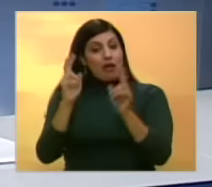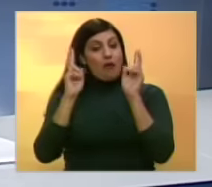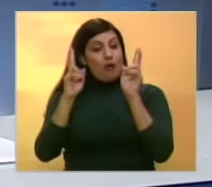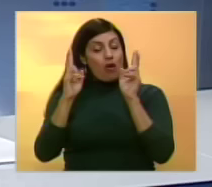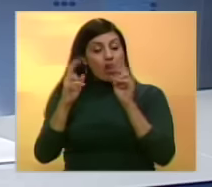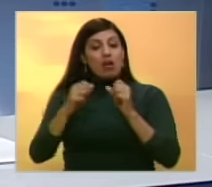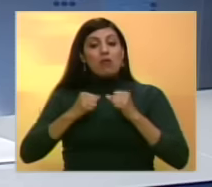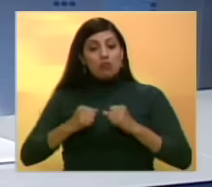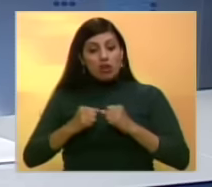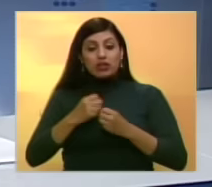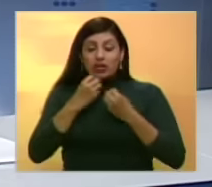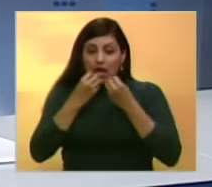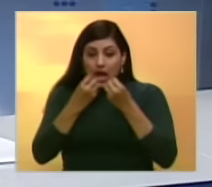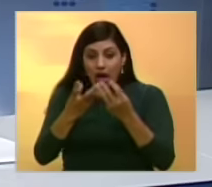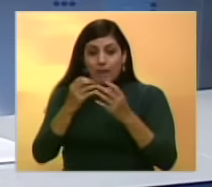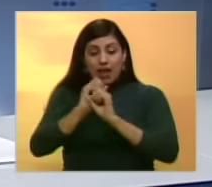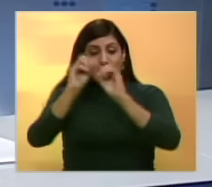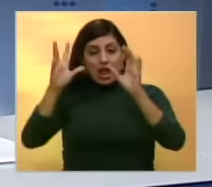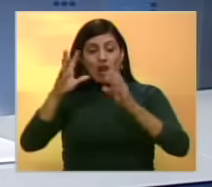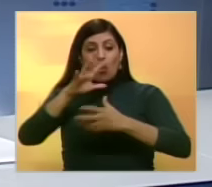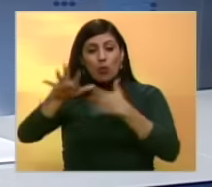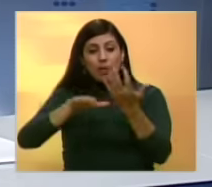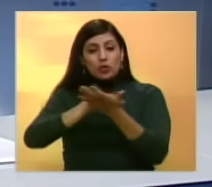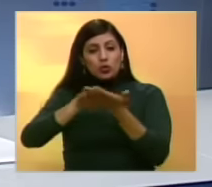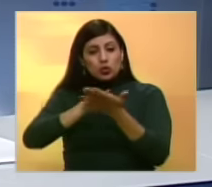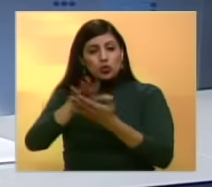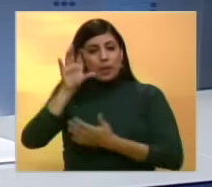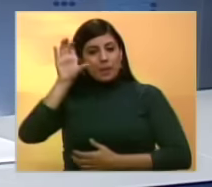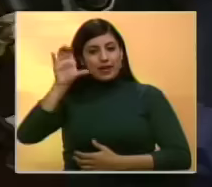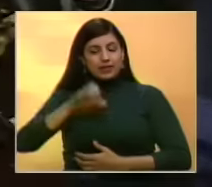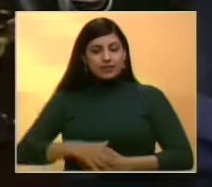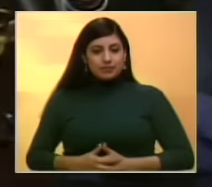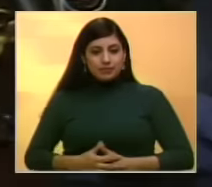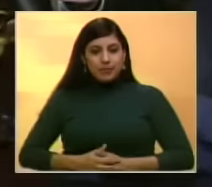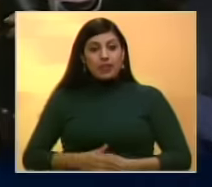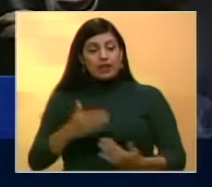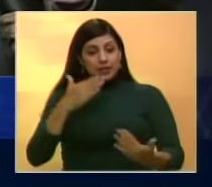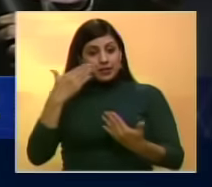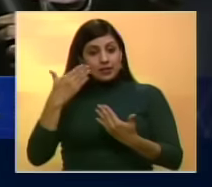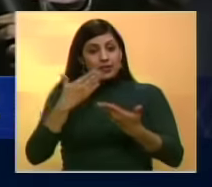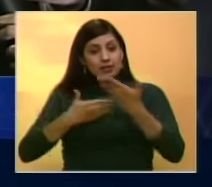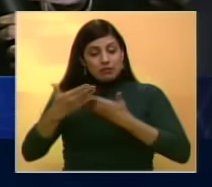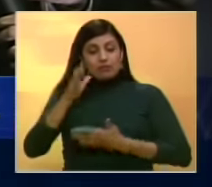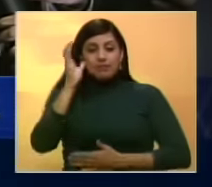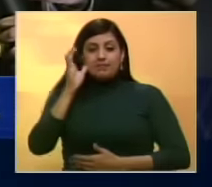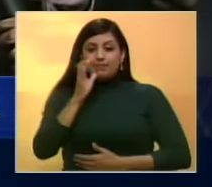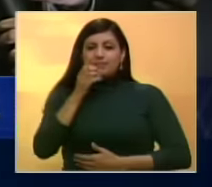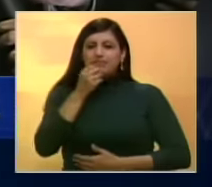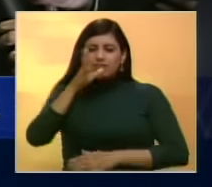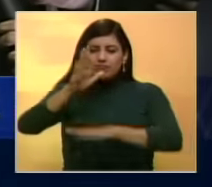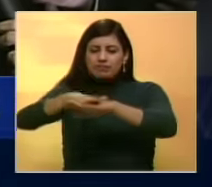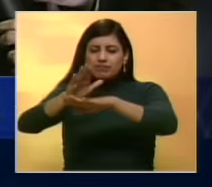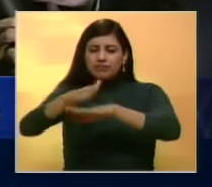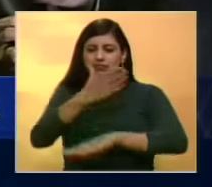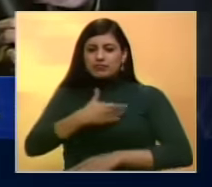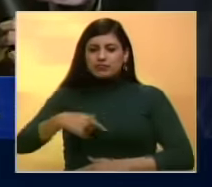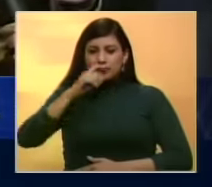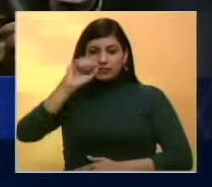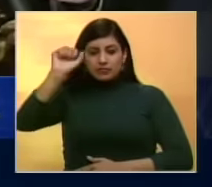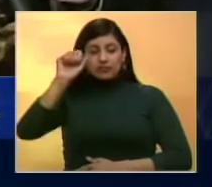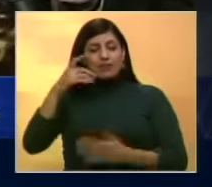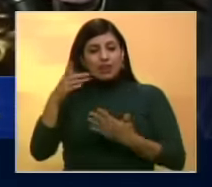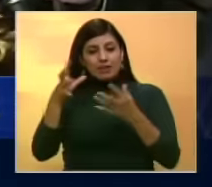contundentes para enfrentar la crisis económica y social que atraviesa el país en cuanto al punto económico capriles le hizo un llamado al mandatario Nacional